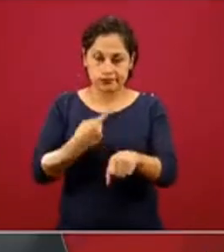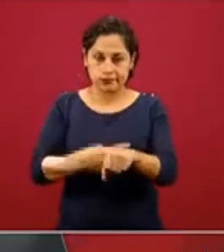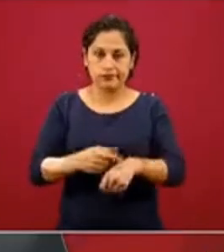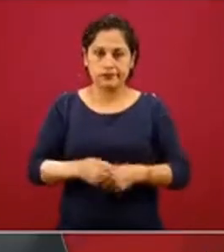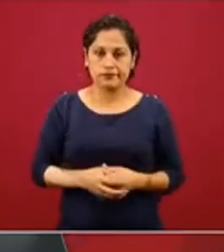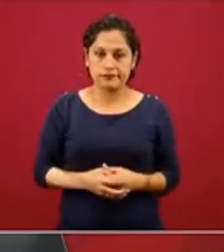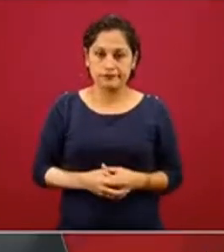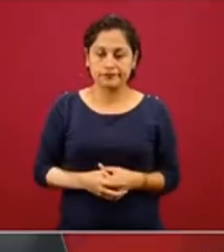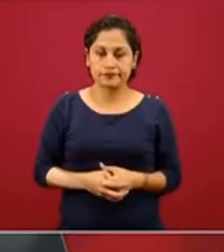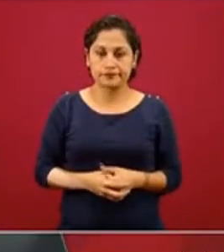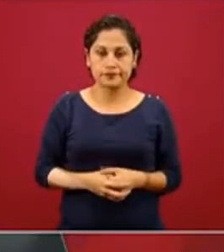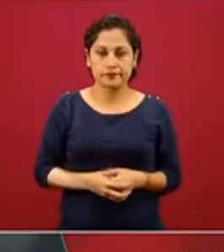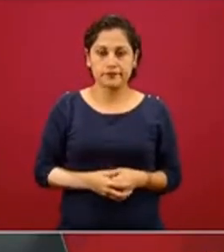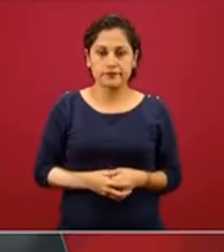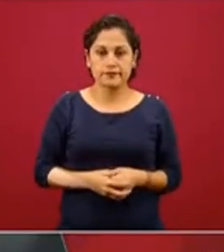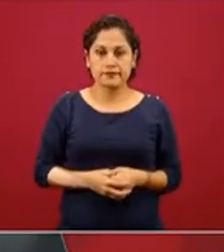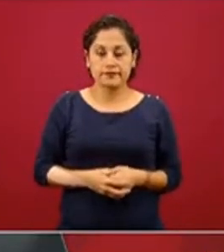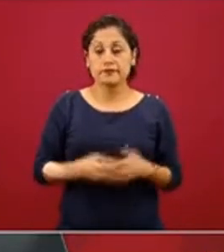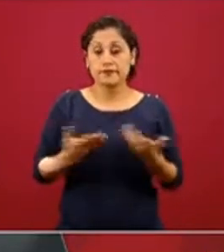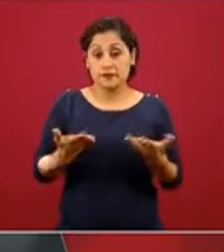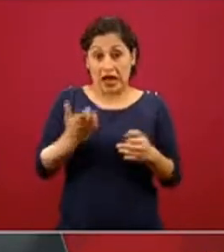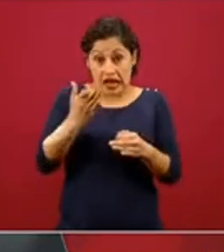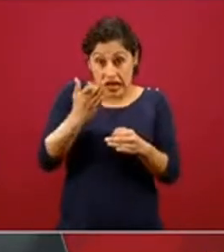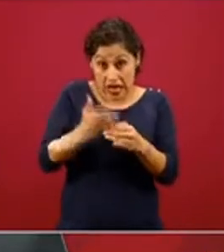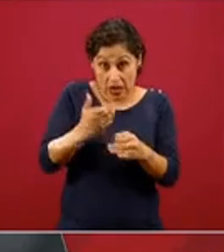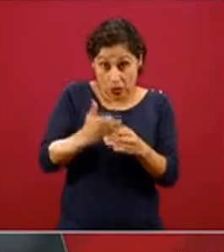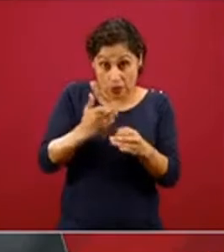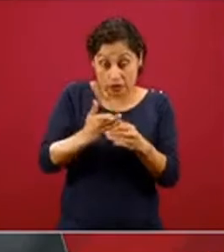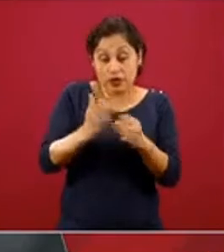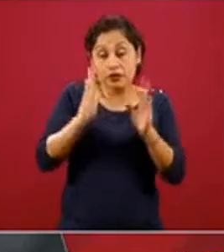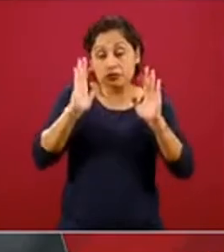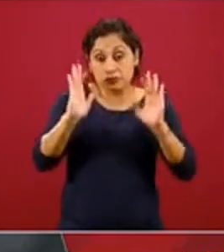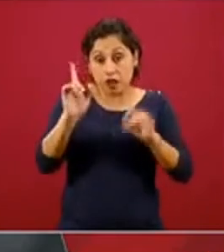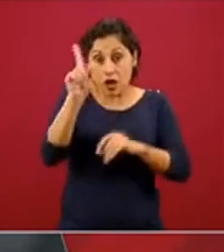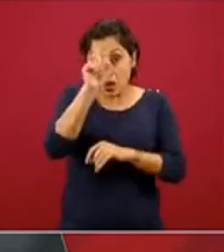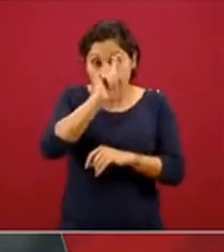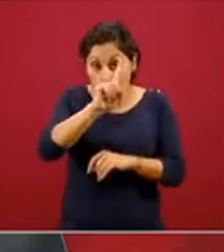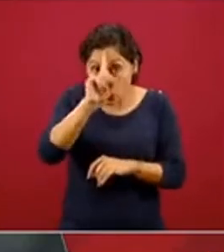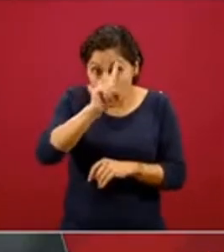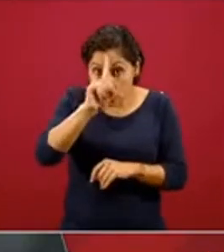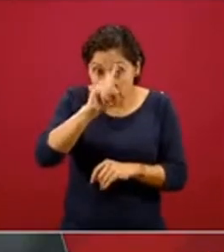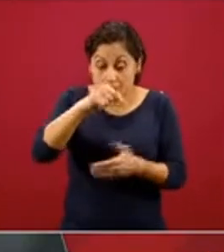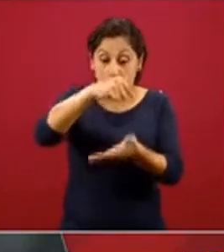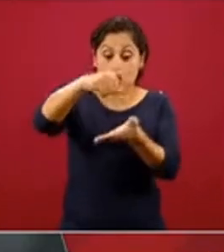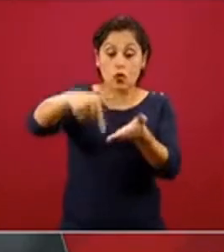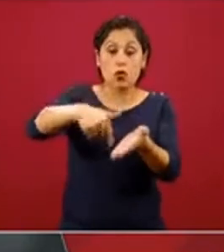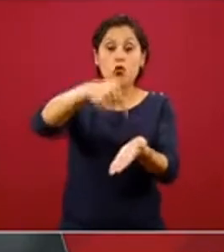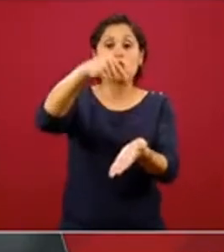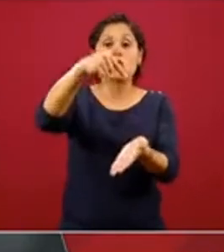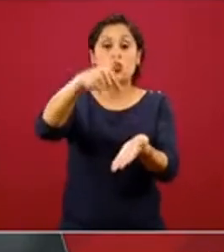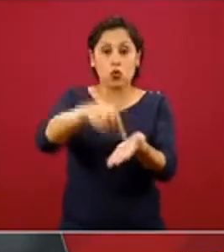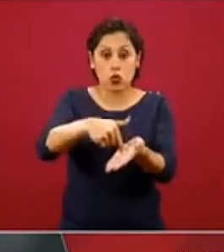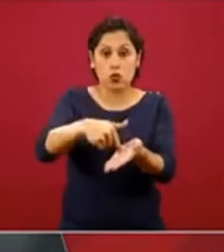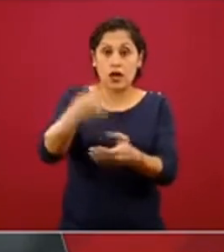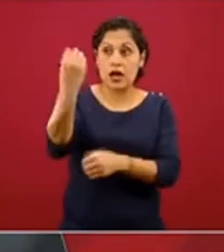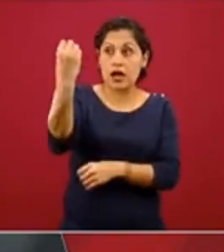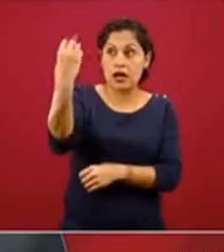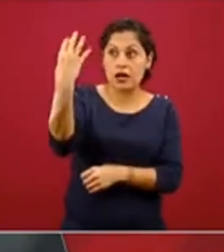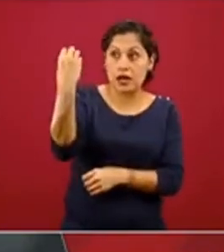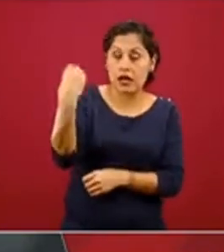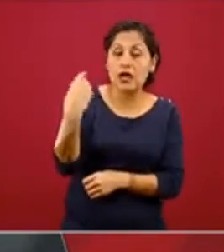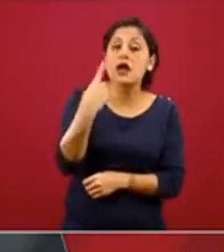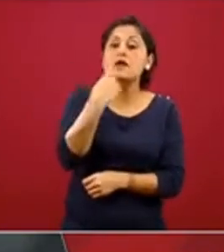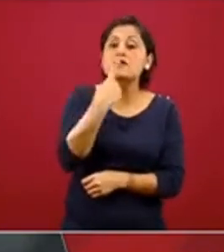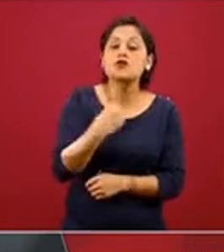esos rebrotes. Entonces, de momento no es deseable que aquellos lugares que estén ni en semáforo rojo ni en